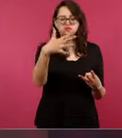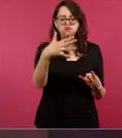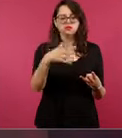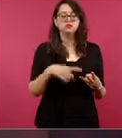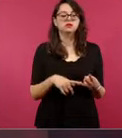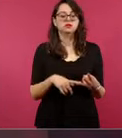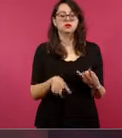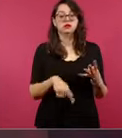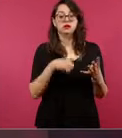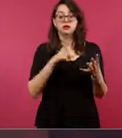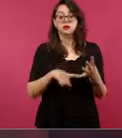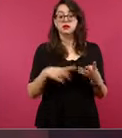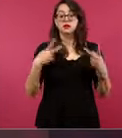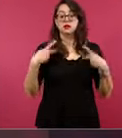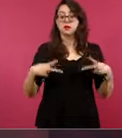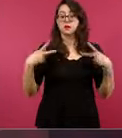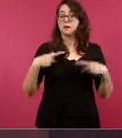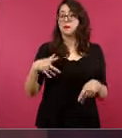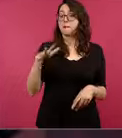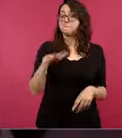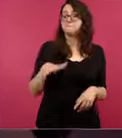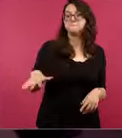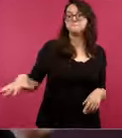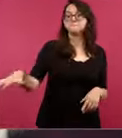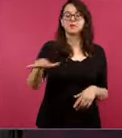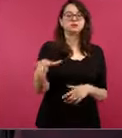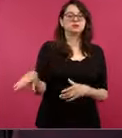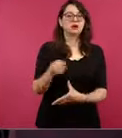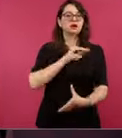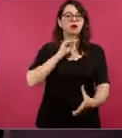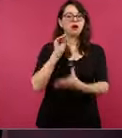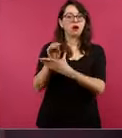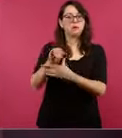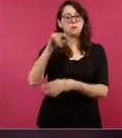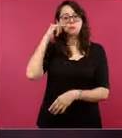en donde el pueblo no existía.